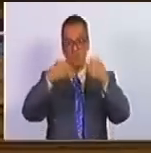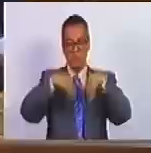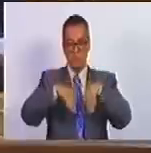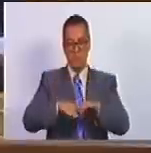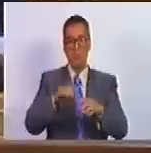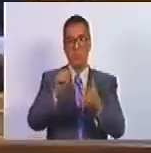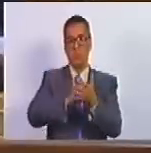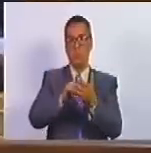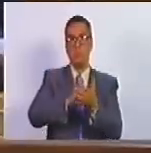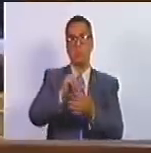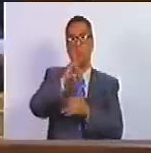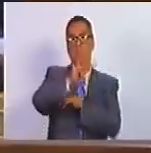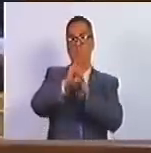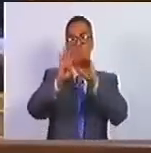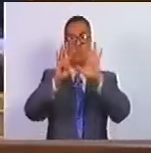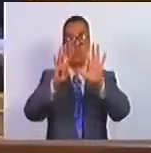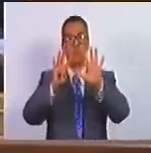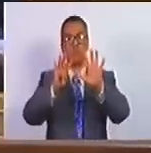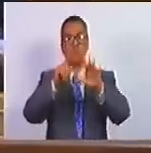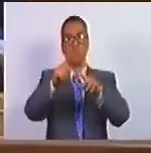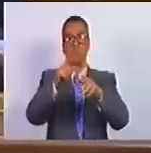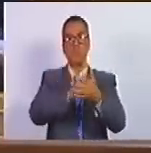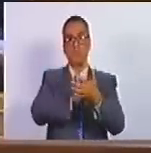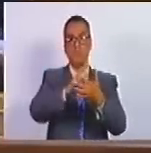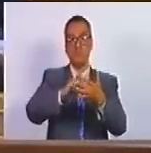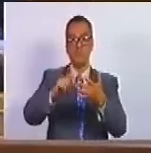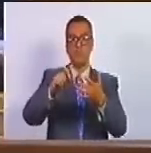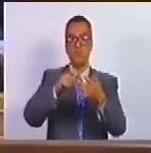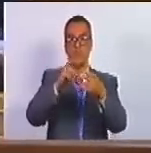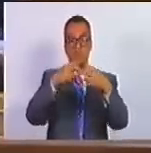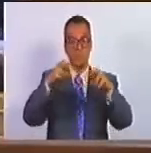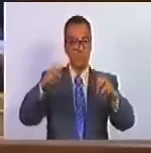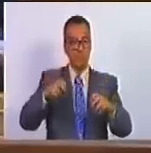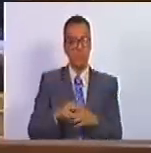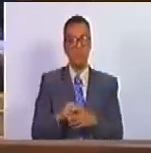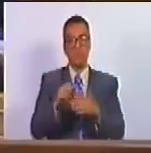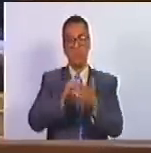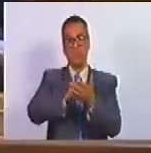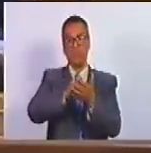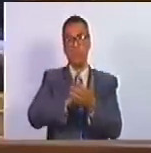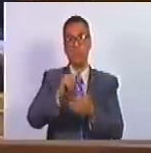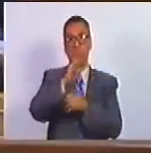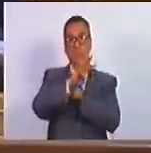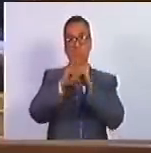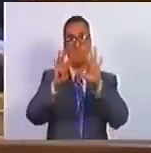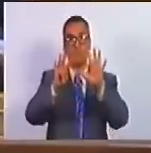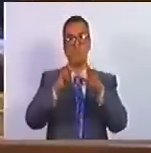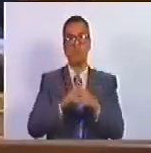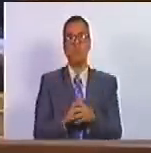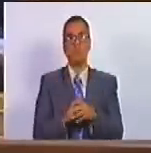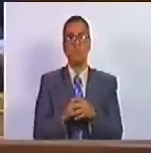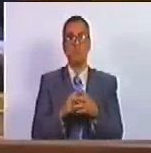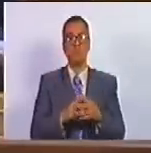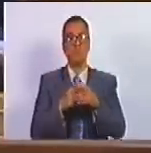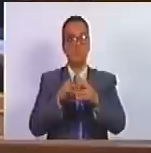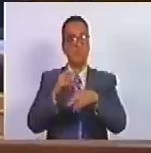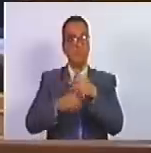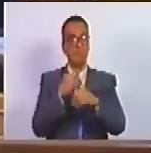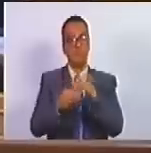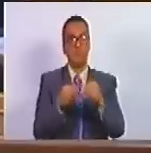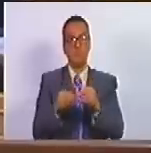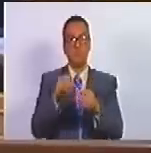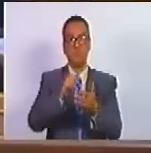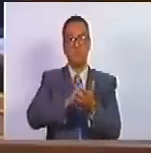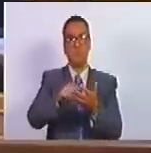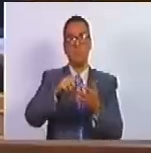ser el artículo 49, el cual queda redactado en los siguientes términos. Artículo 49. Los valores aplicables por los